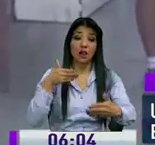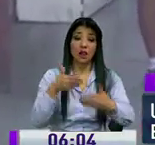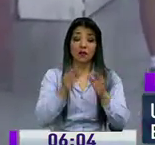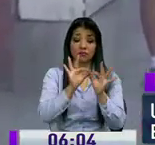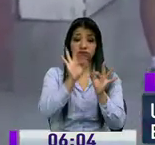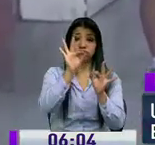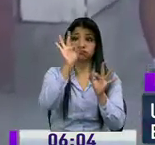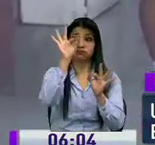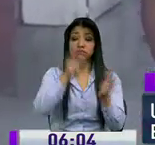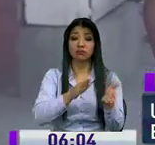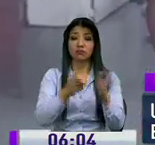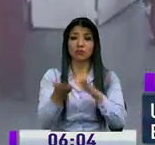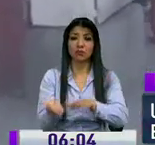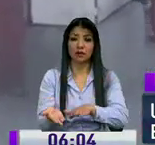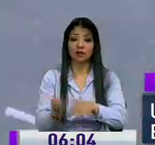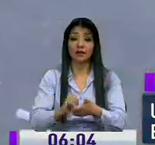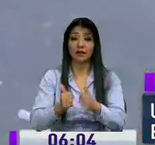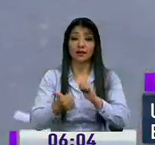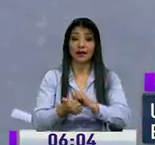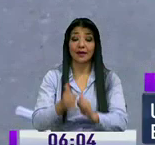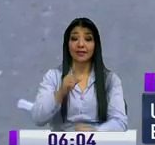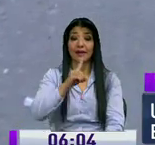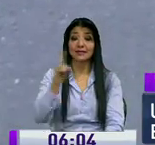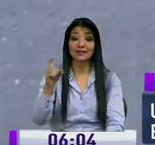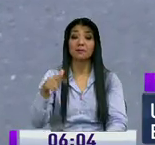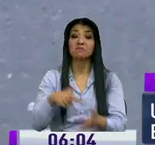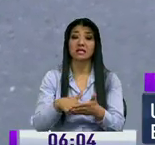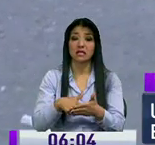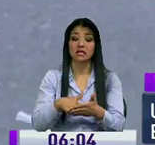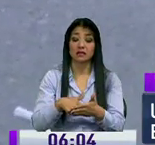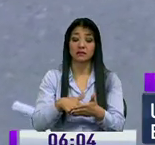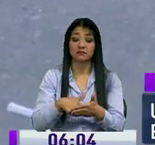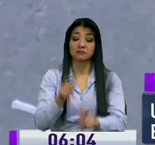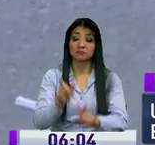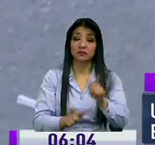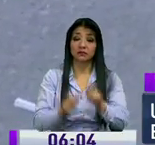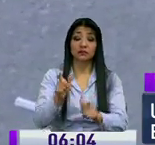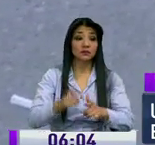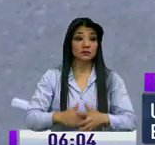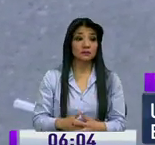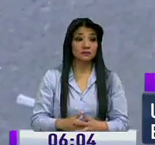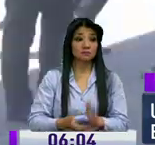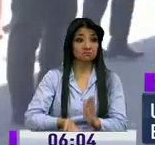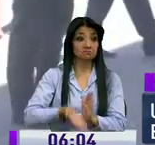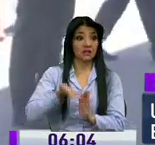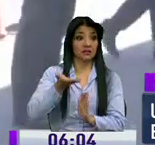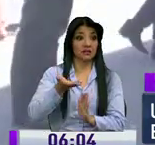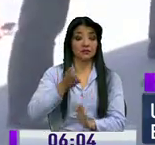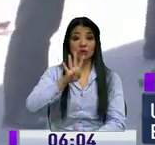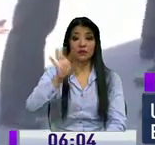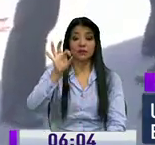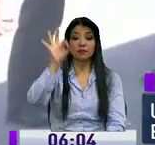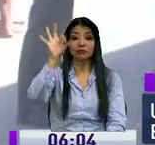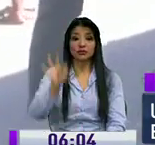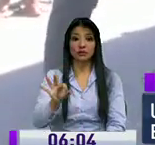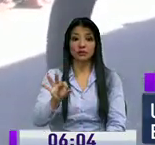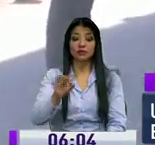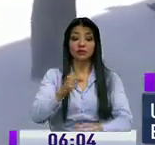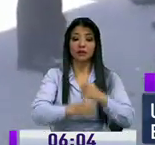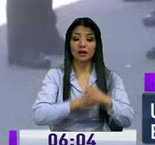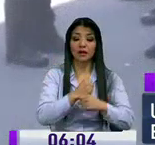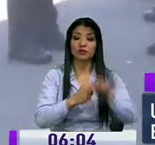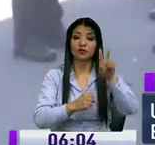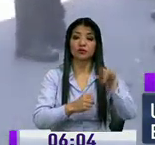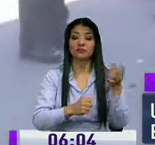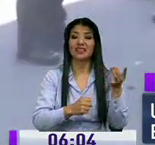tasa de homicidios por cada 100.000 habitantes en Ecuador. Esta mortal cifra aumentó en más de un 40% en 2018